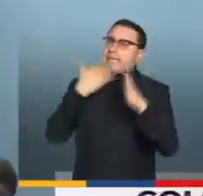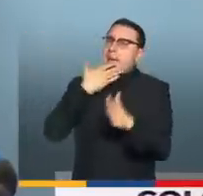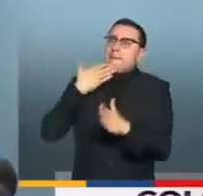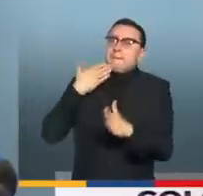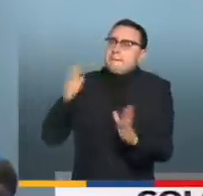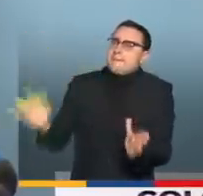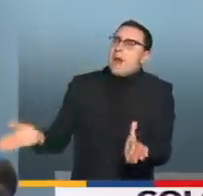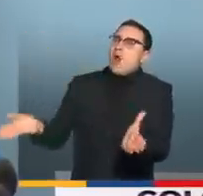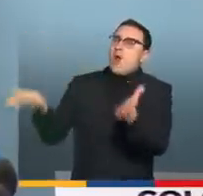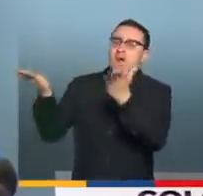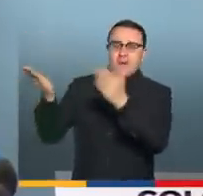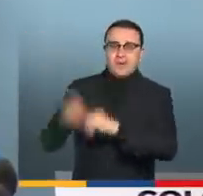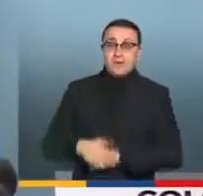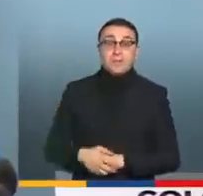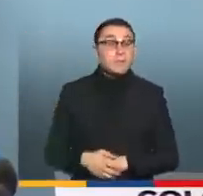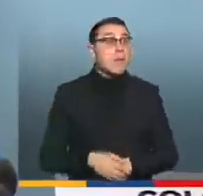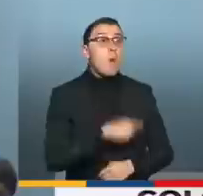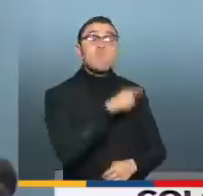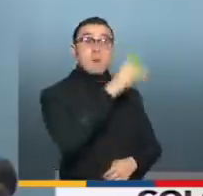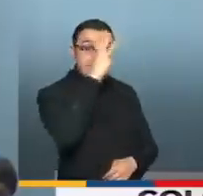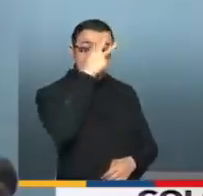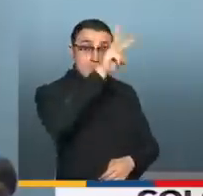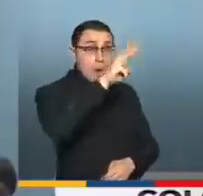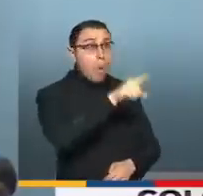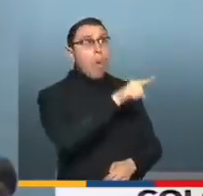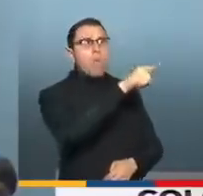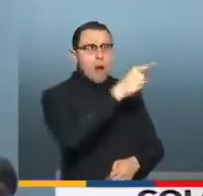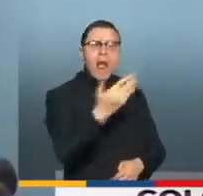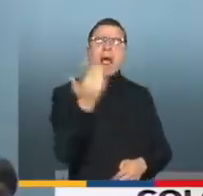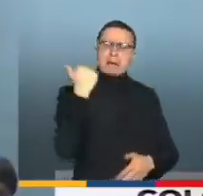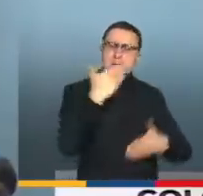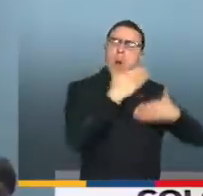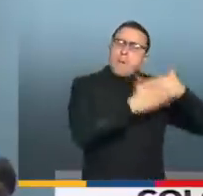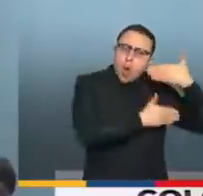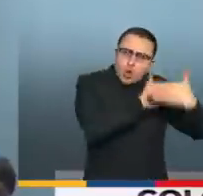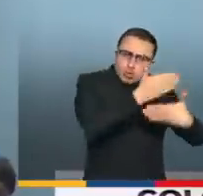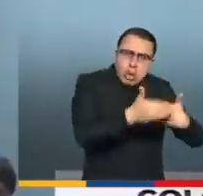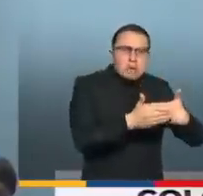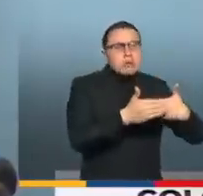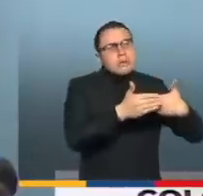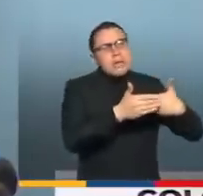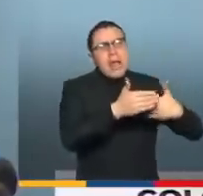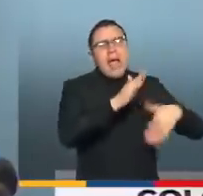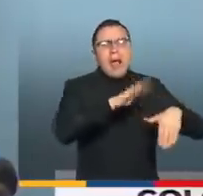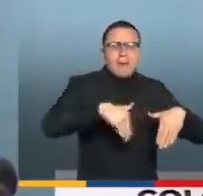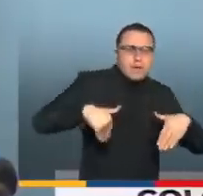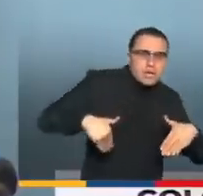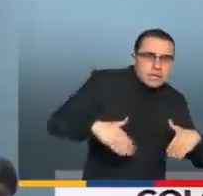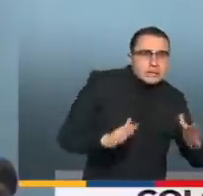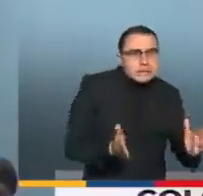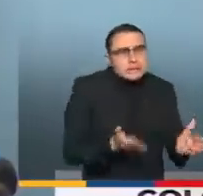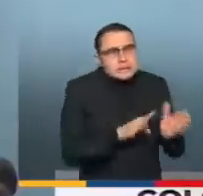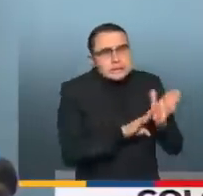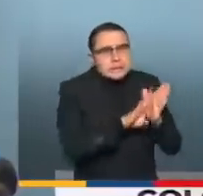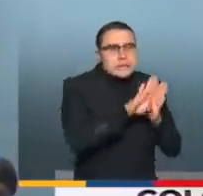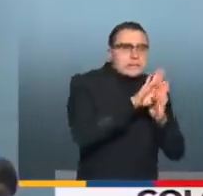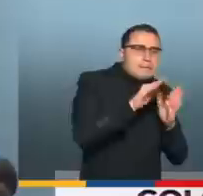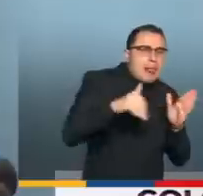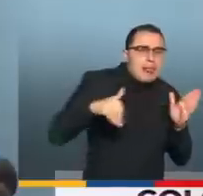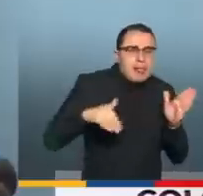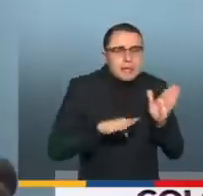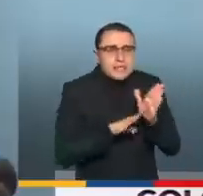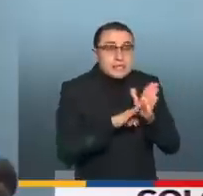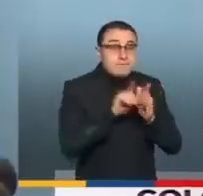En México se han establecido procesos que se entraban, que avanzan, que retroceden hacia unas